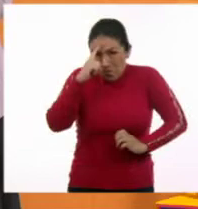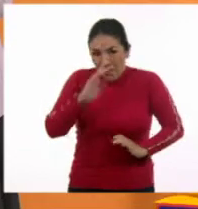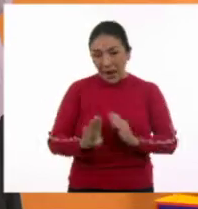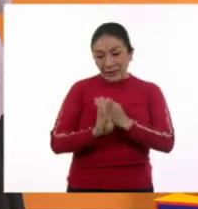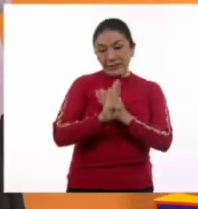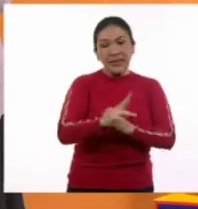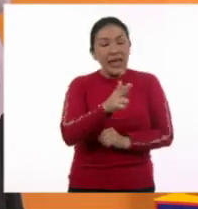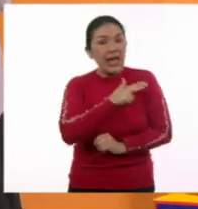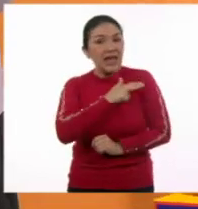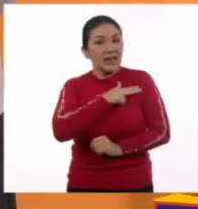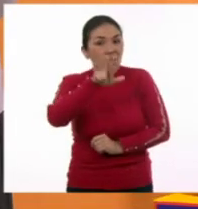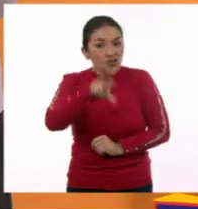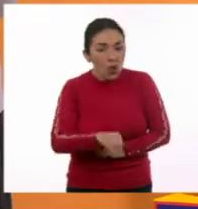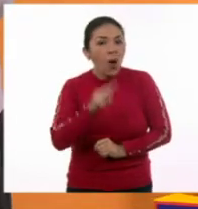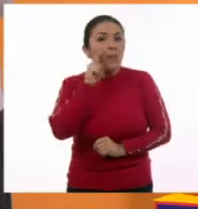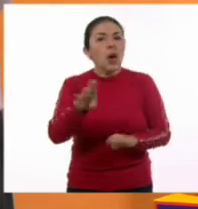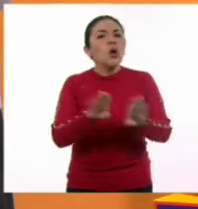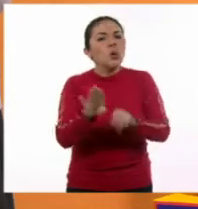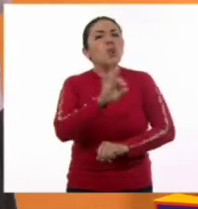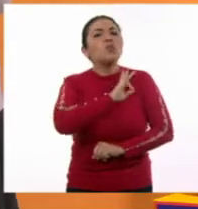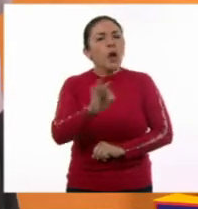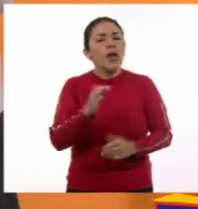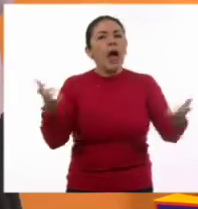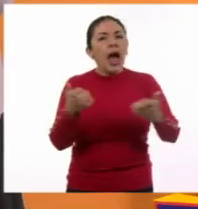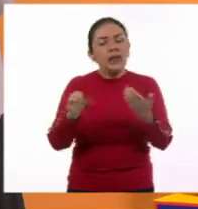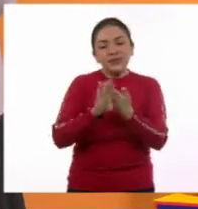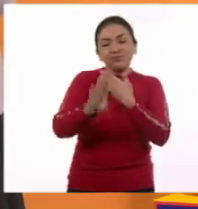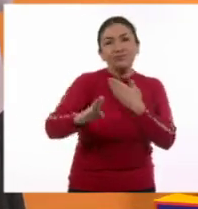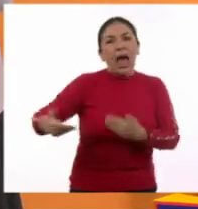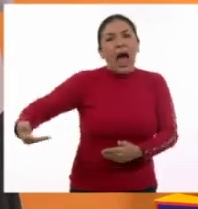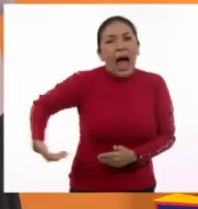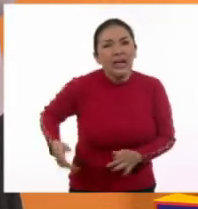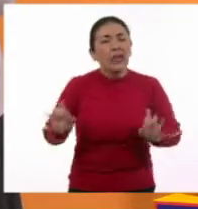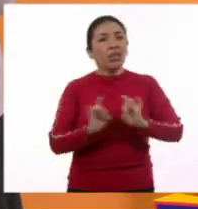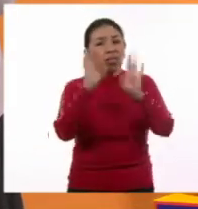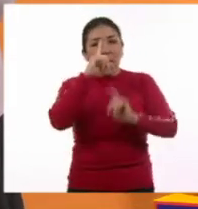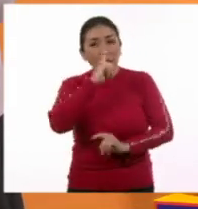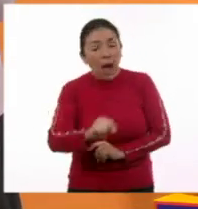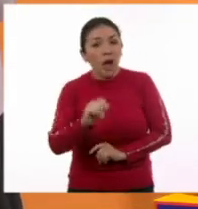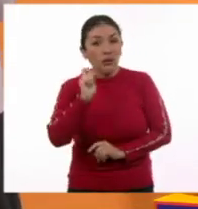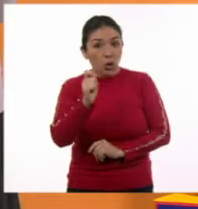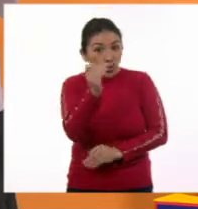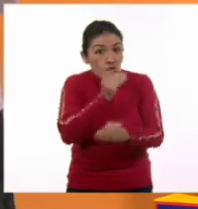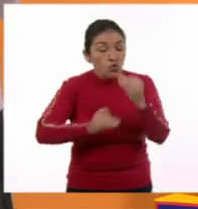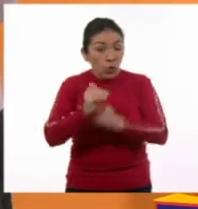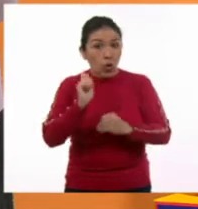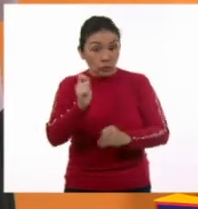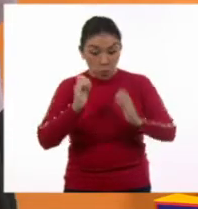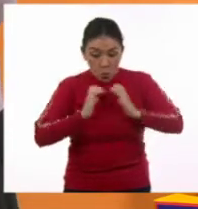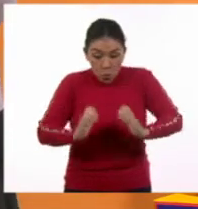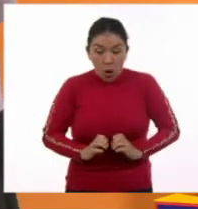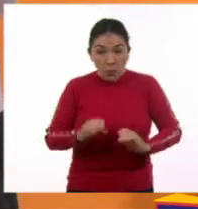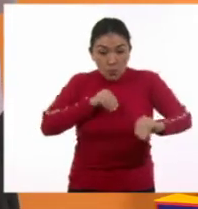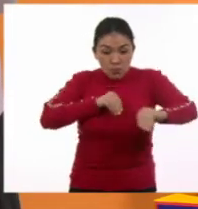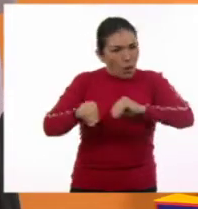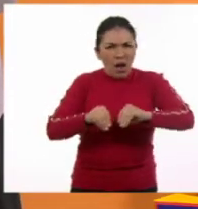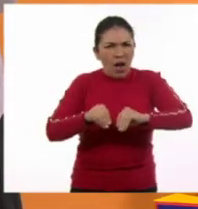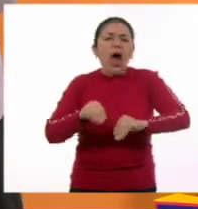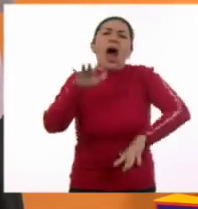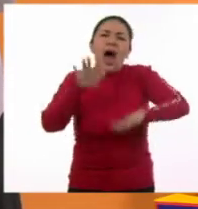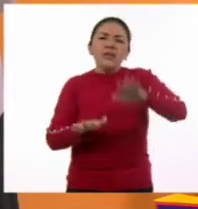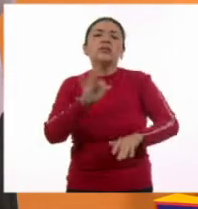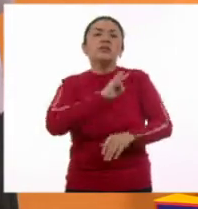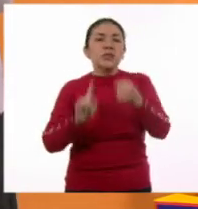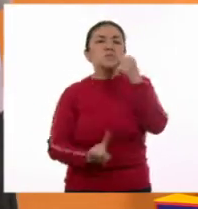e incluso vimos cómo prevenir algunos accidentes en casa que si bien no todos tienen que ver con el sistema locomotor si